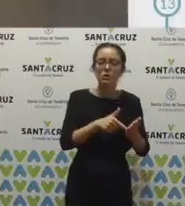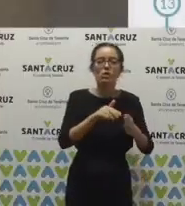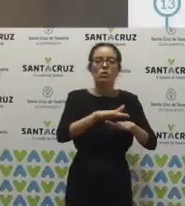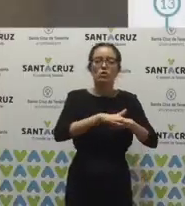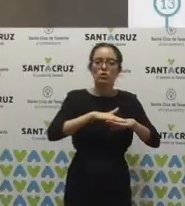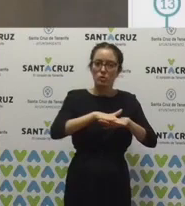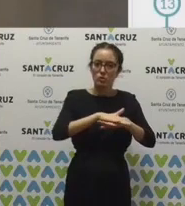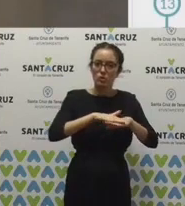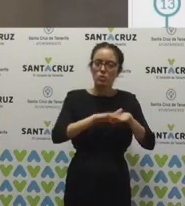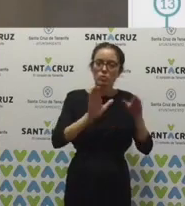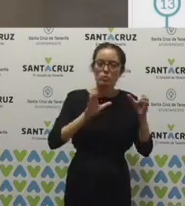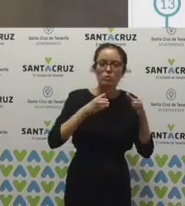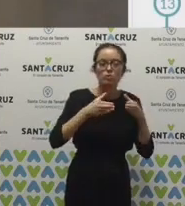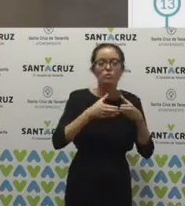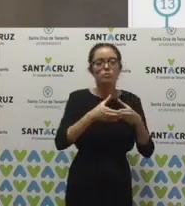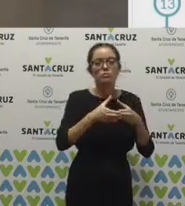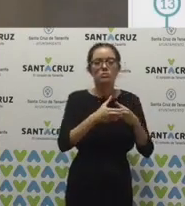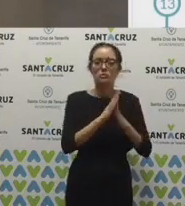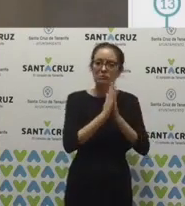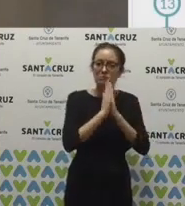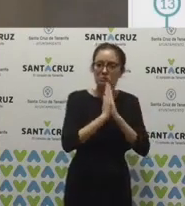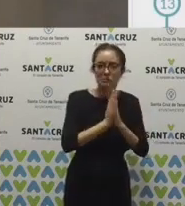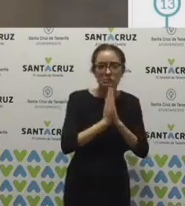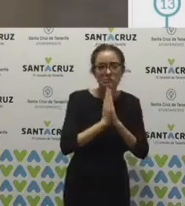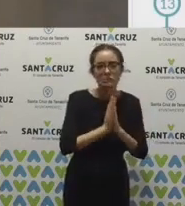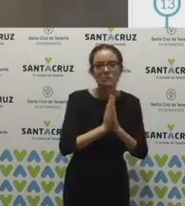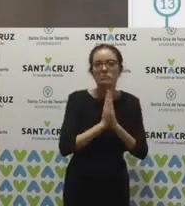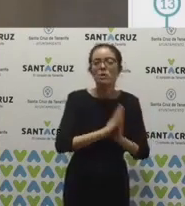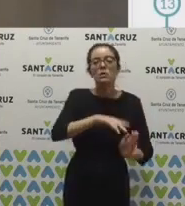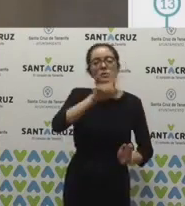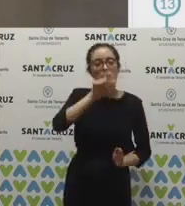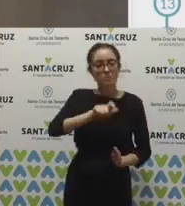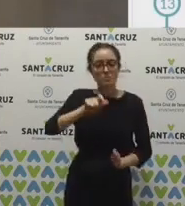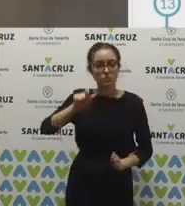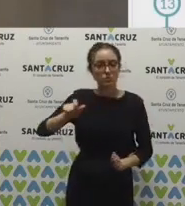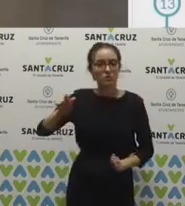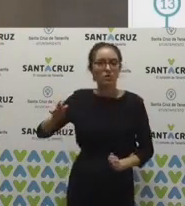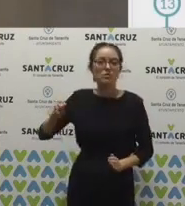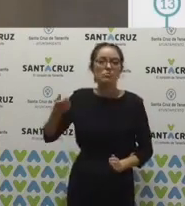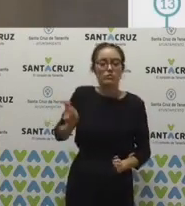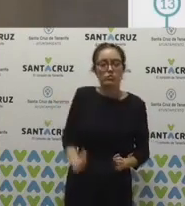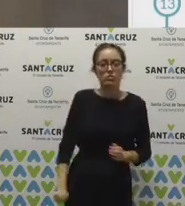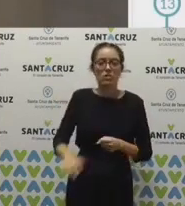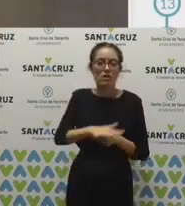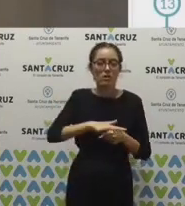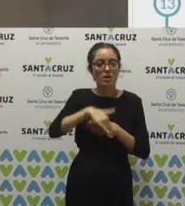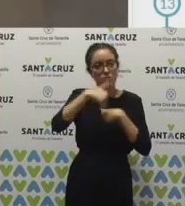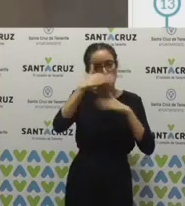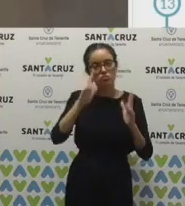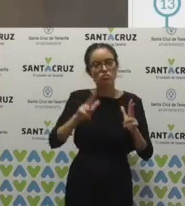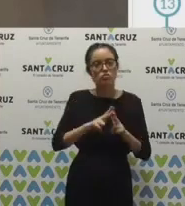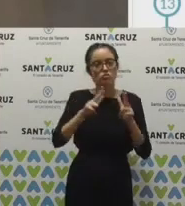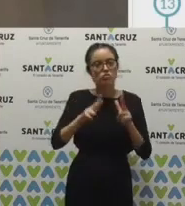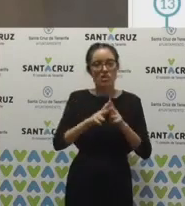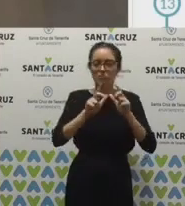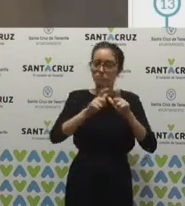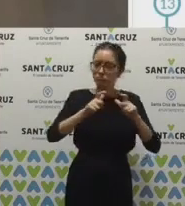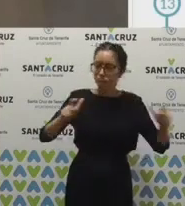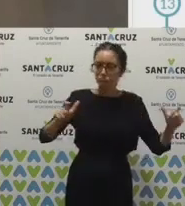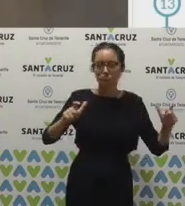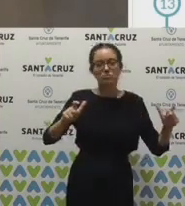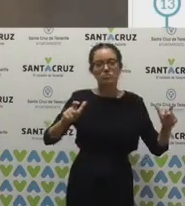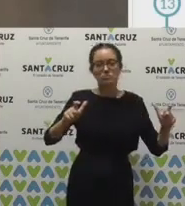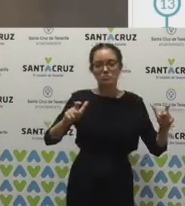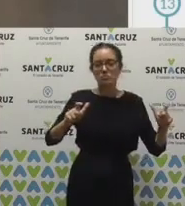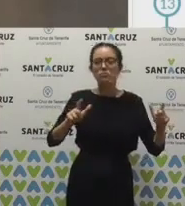se plantee el aumentar el personal que necesite el área de expresión social pues para que no